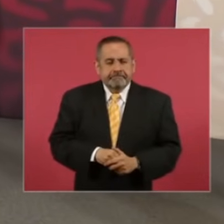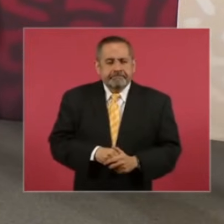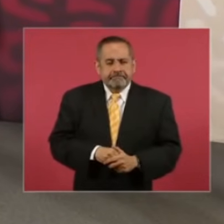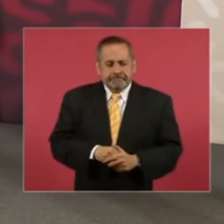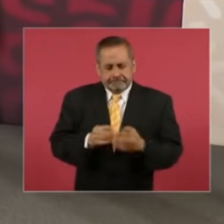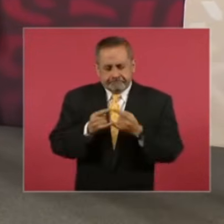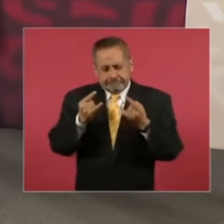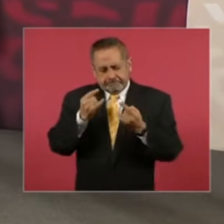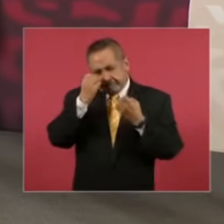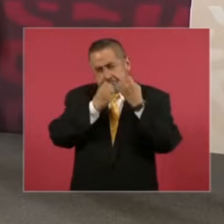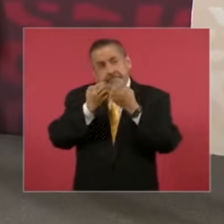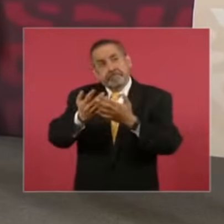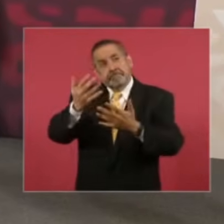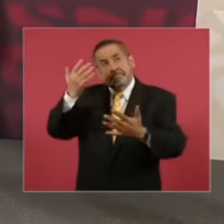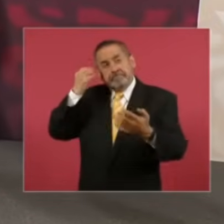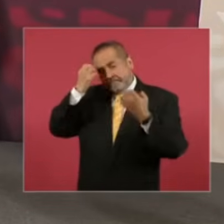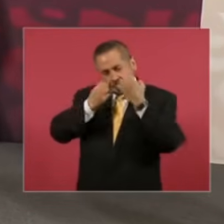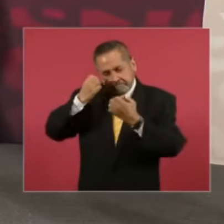revisando, ¿no?, la historia.